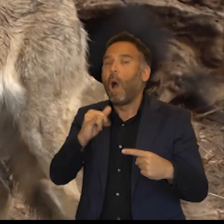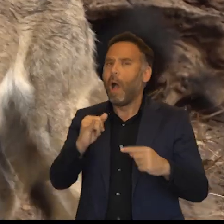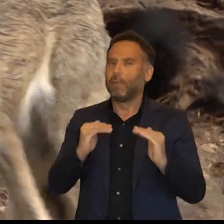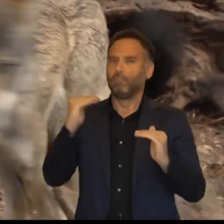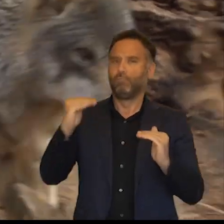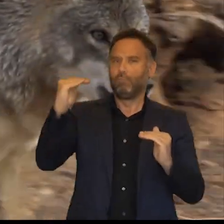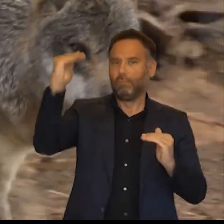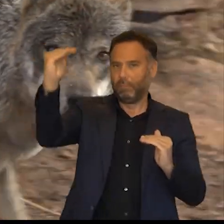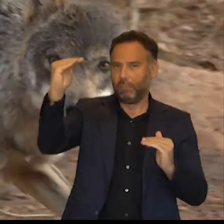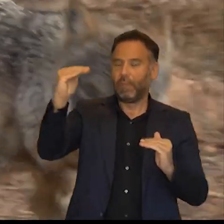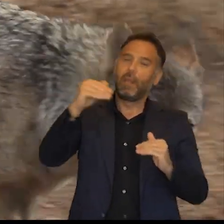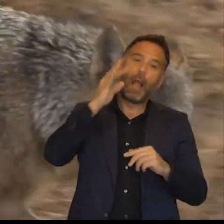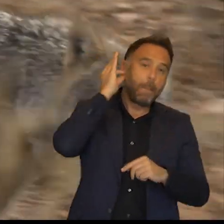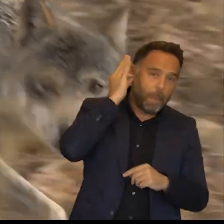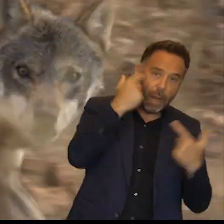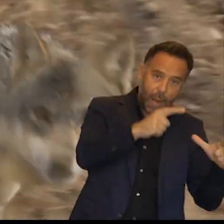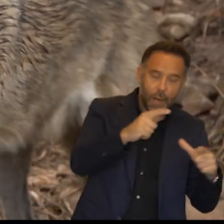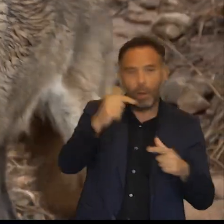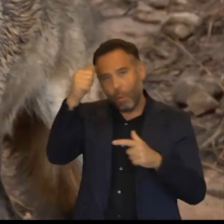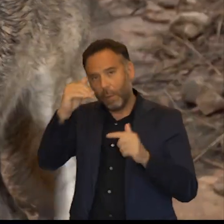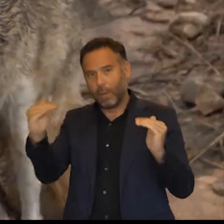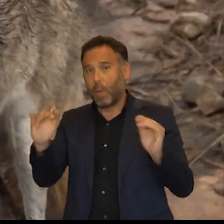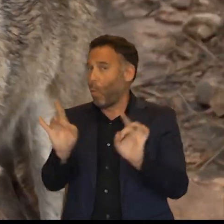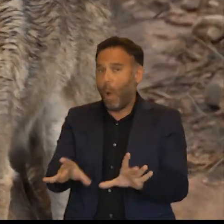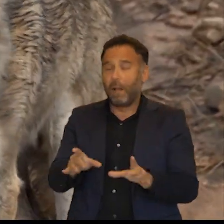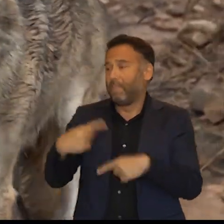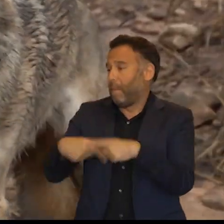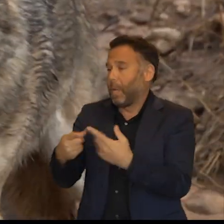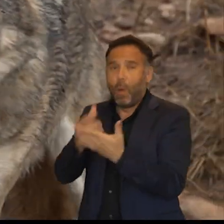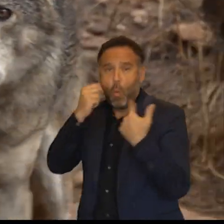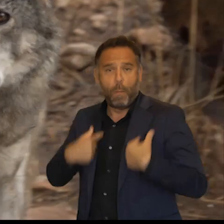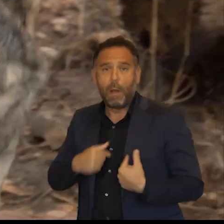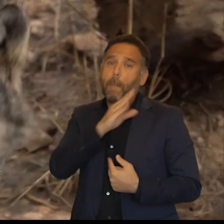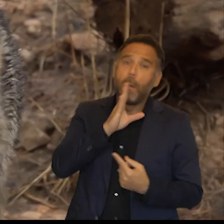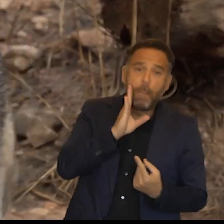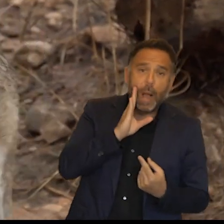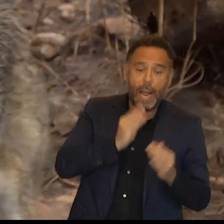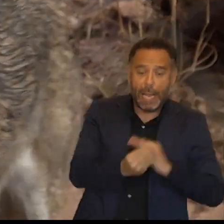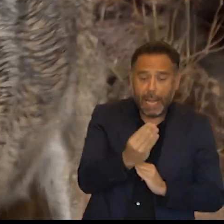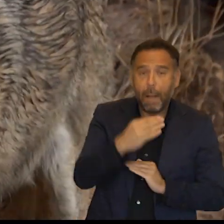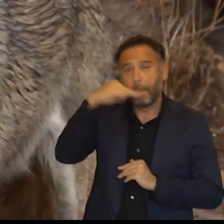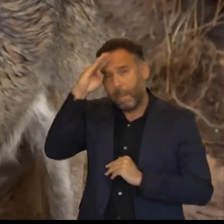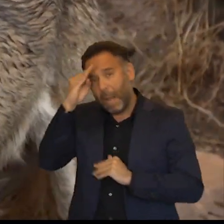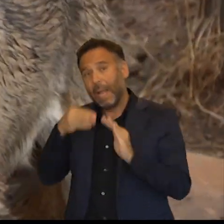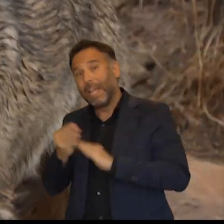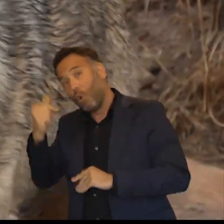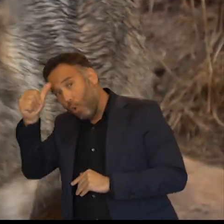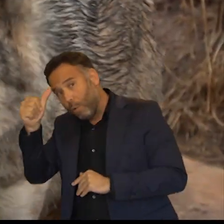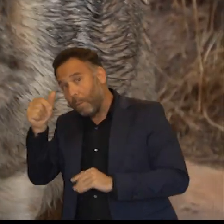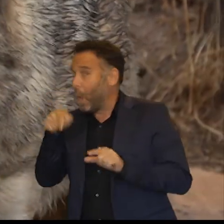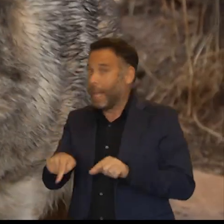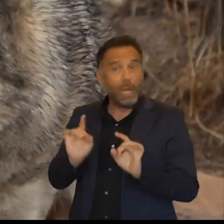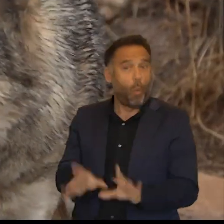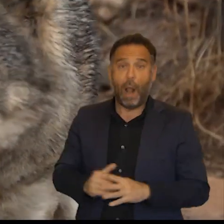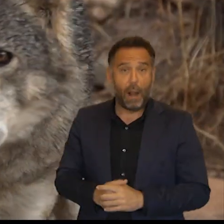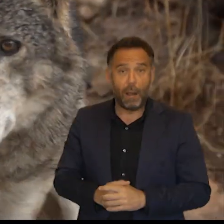hembra. Sí. Como en una familia numerosa, ¿no? Mamá, hijas, papá, hijos. Aquí es lo mismo. Macho